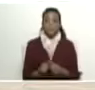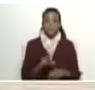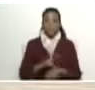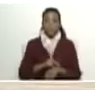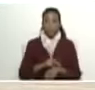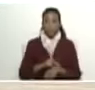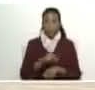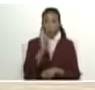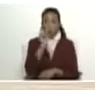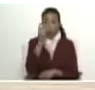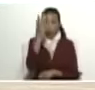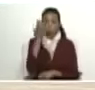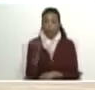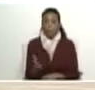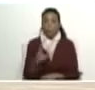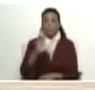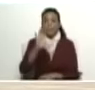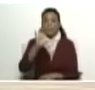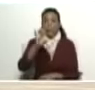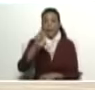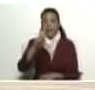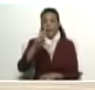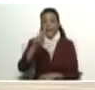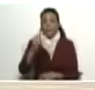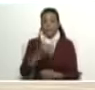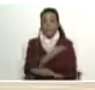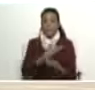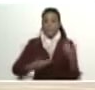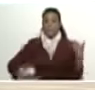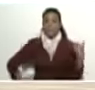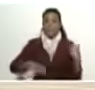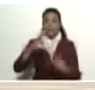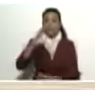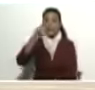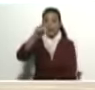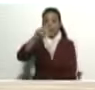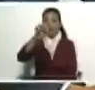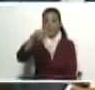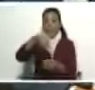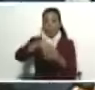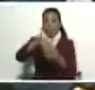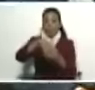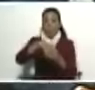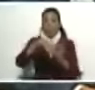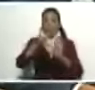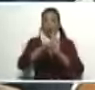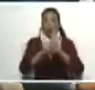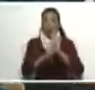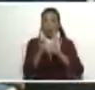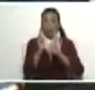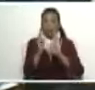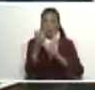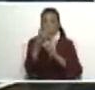doctor Elvis Amoroso, presidente del Poder Electoral Constitucional de Venezuela,